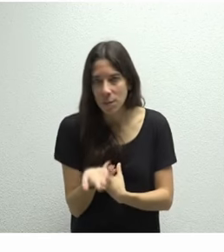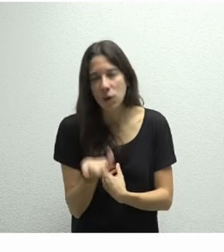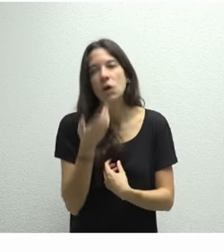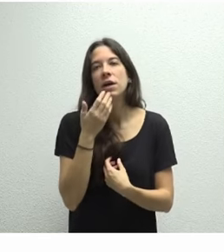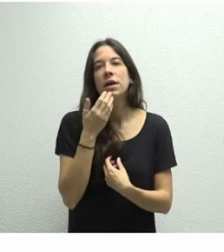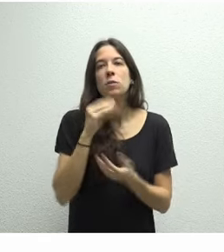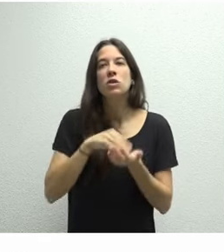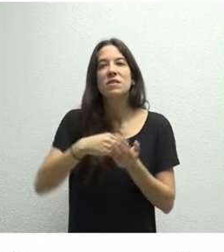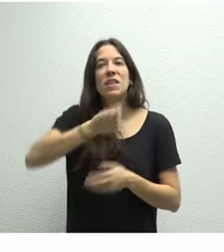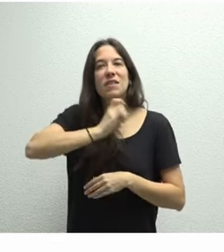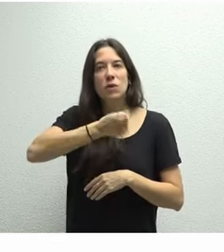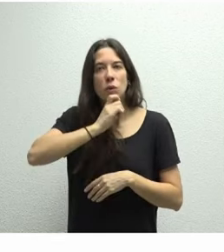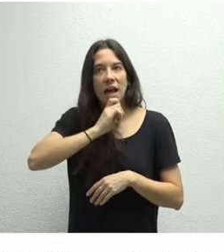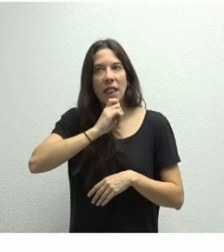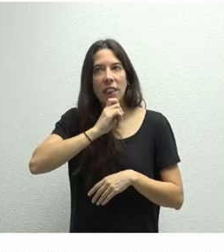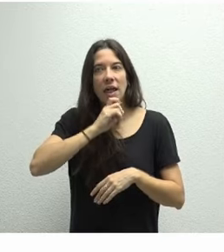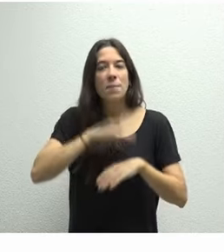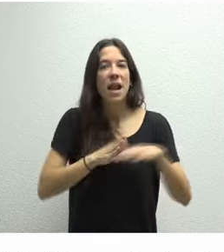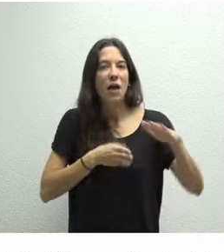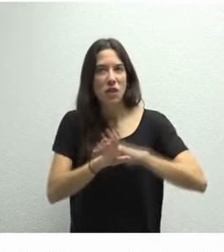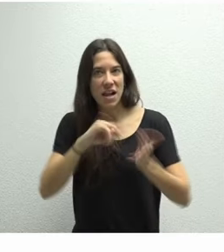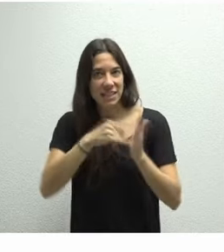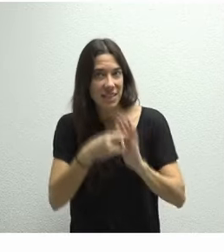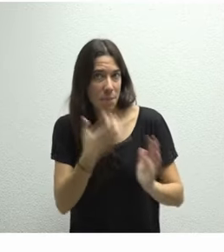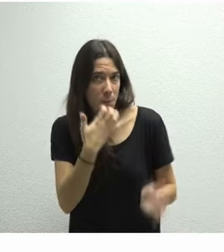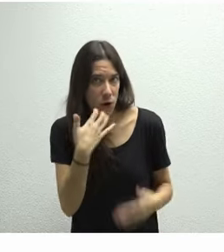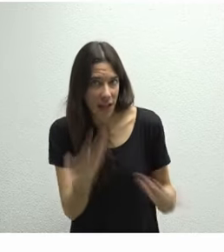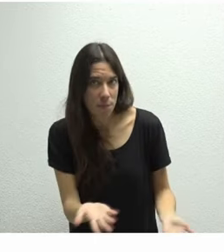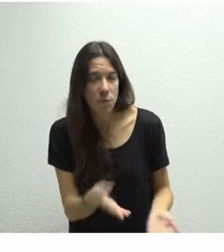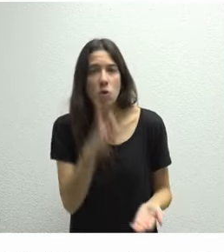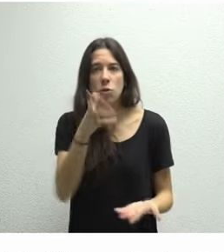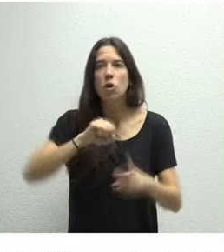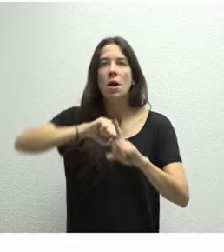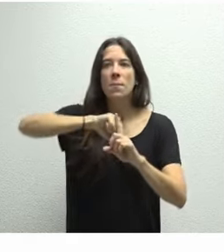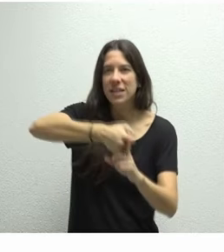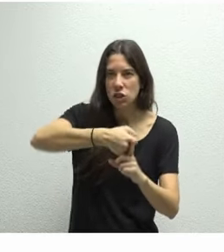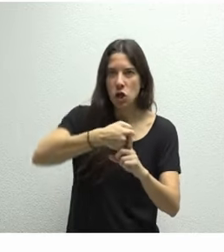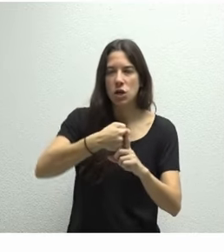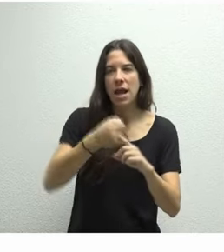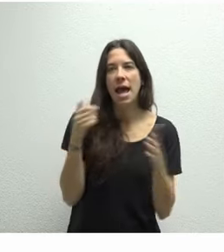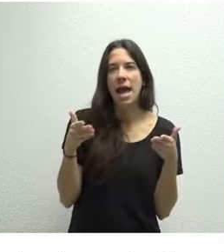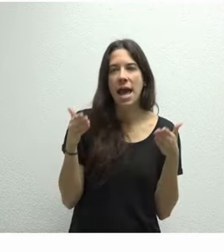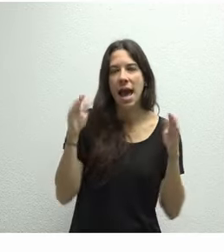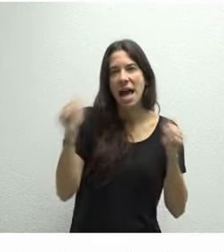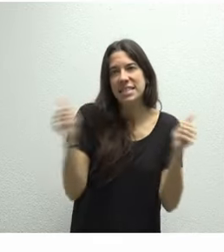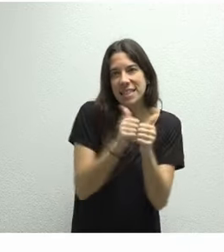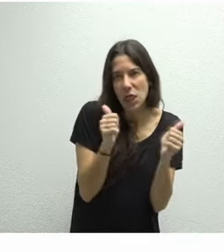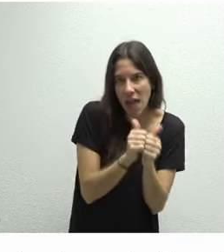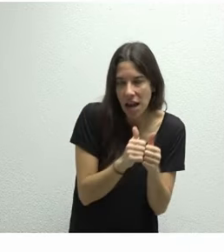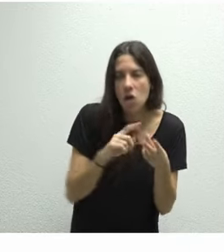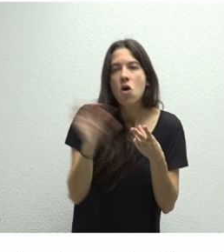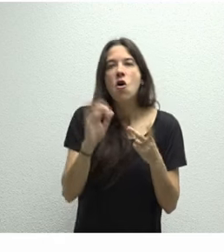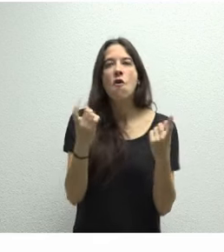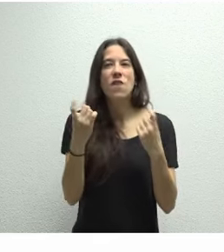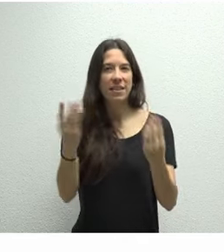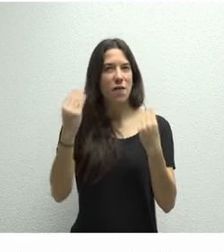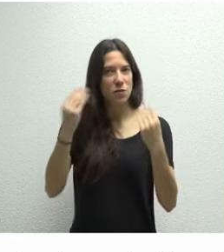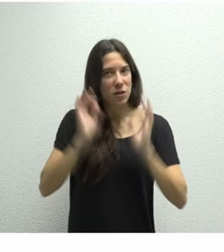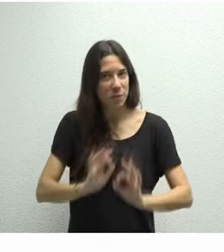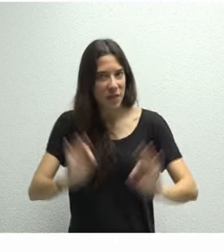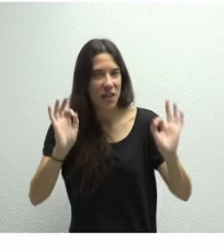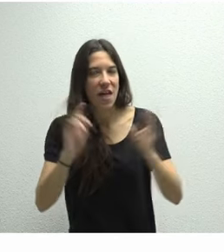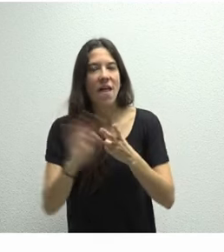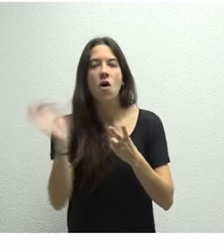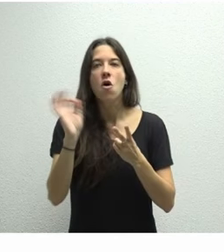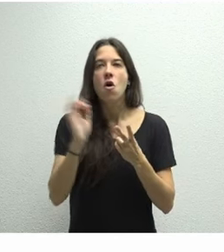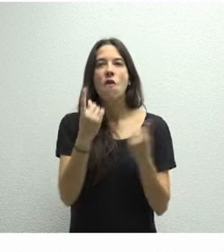muchas veces en de acceso al sistema muchas veces por presión asistencial muchas veces por falta de formación especializada por recursos o falta de